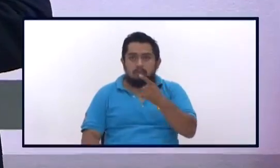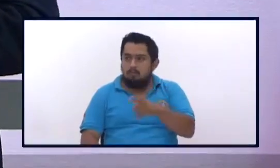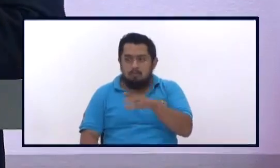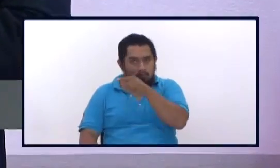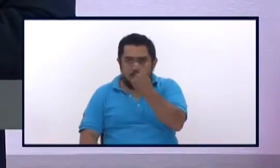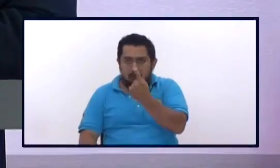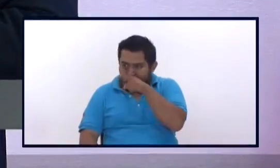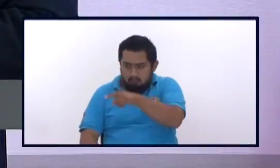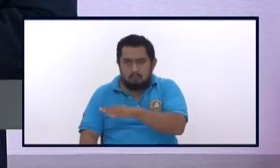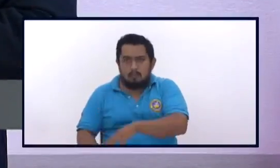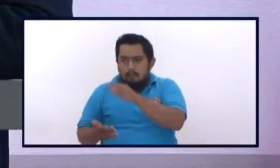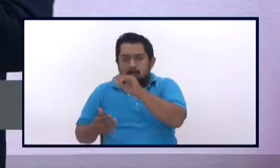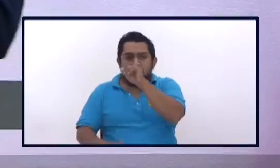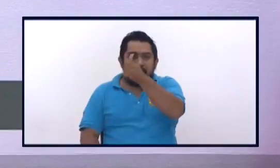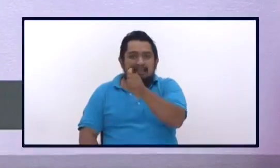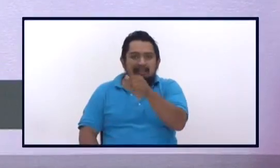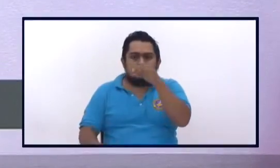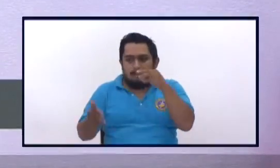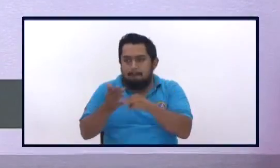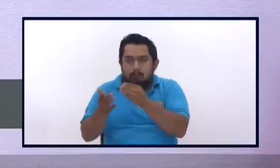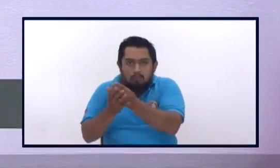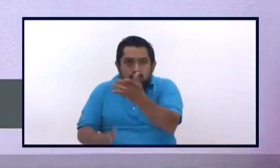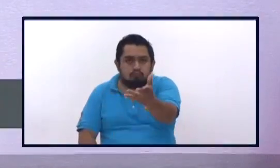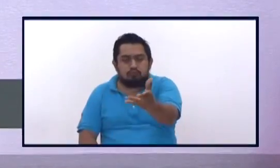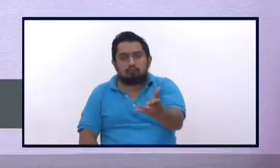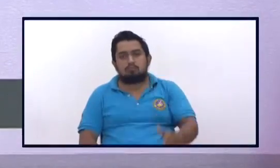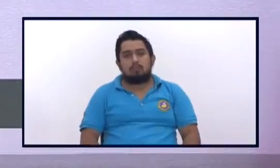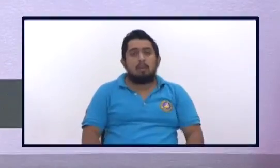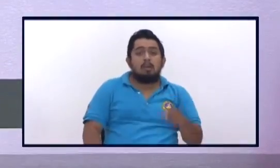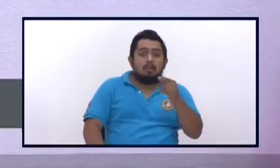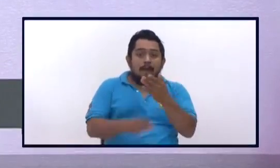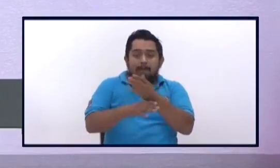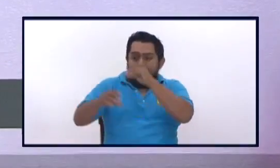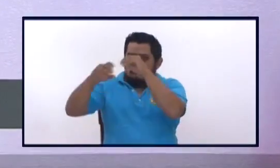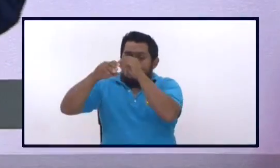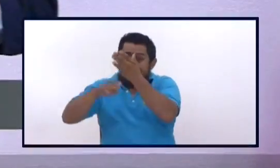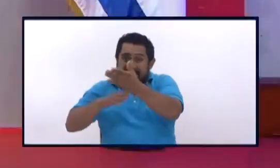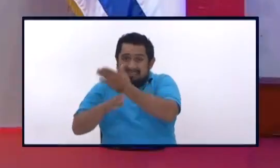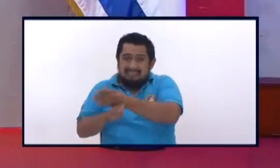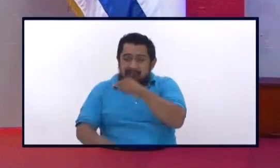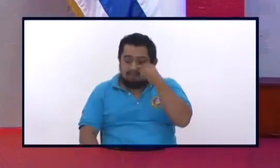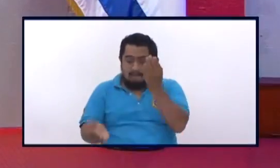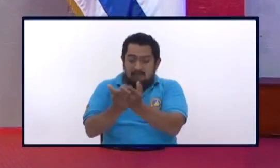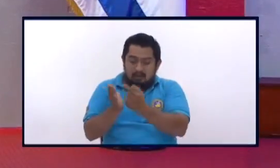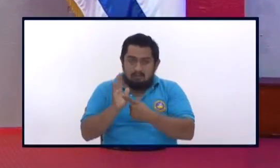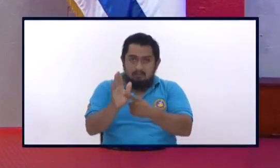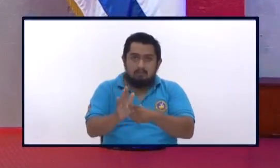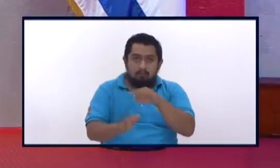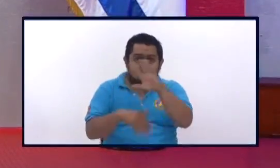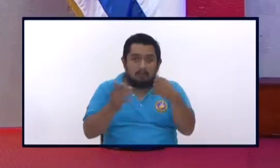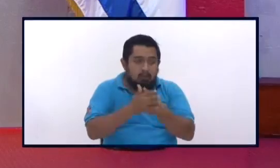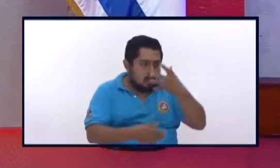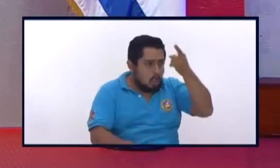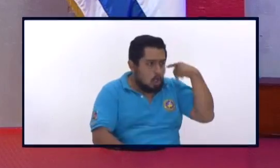le van a dar entonces bien linda la biblia que antes de que se hicieran los bancos de esa forma de esa manera nos decía maldito aquel que confía